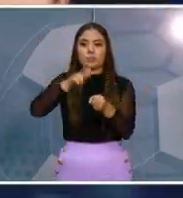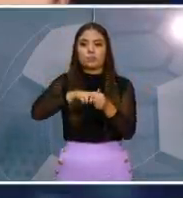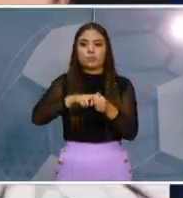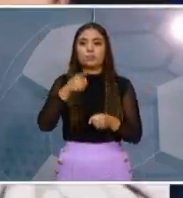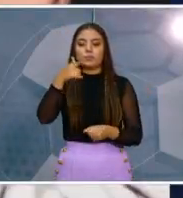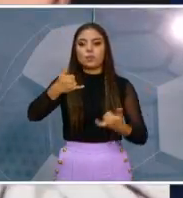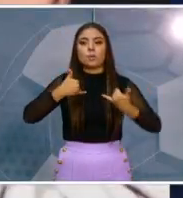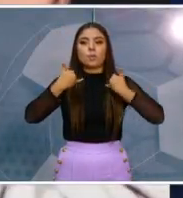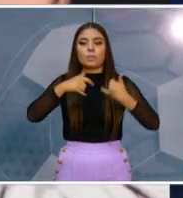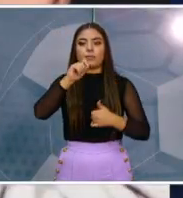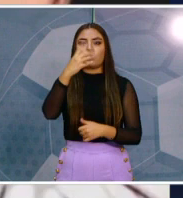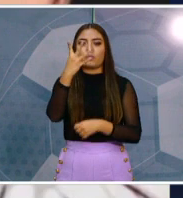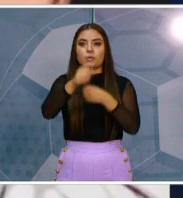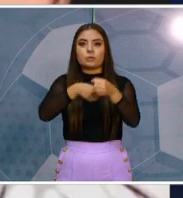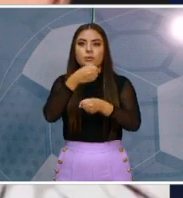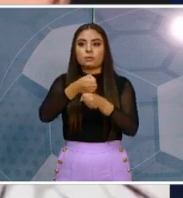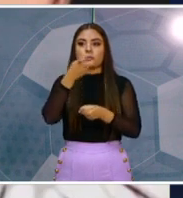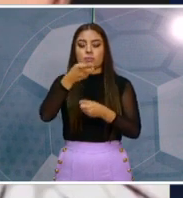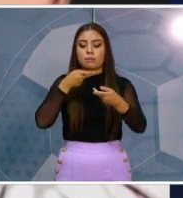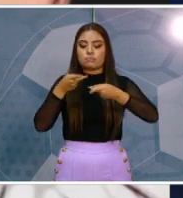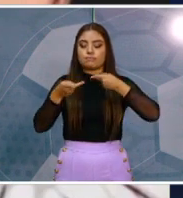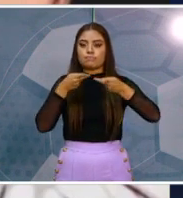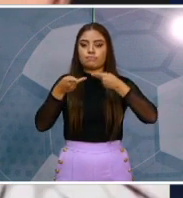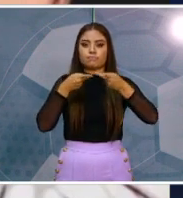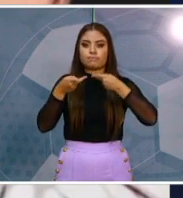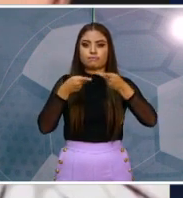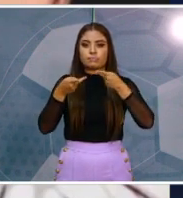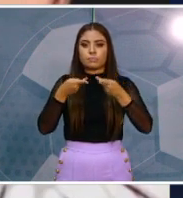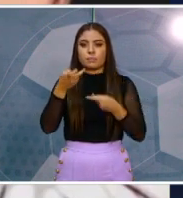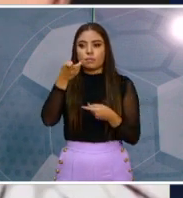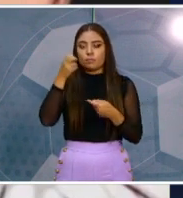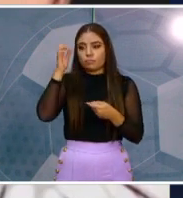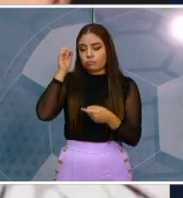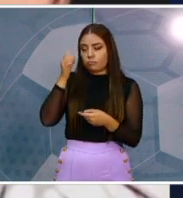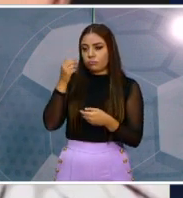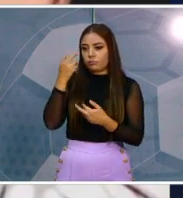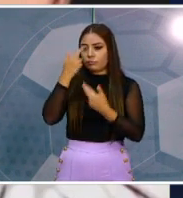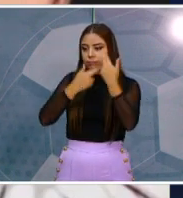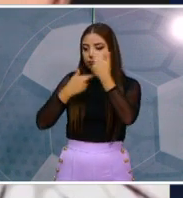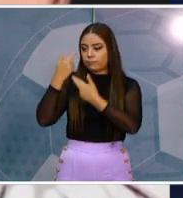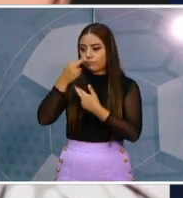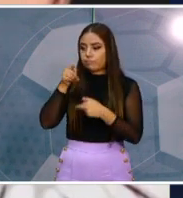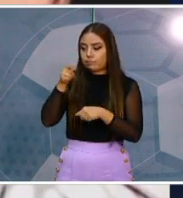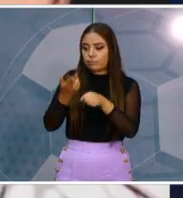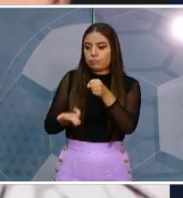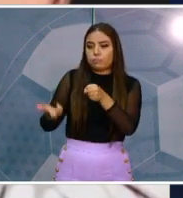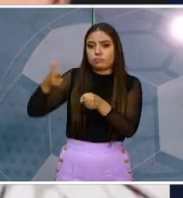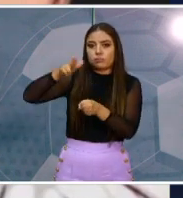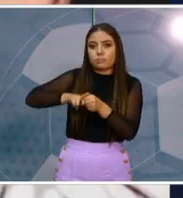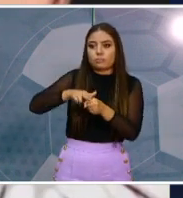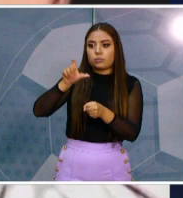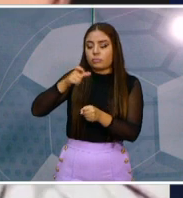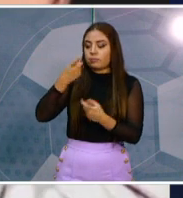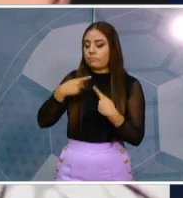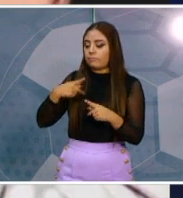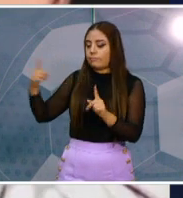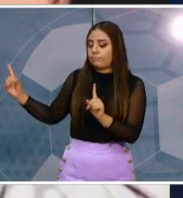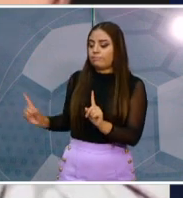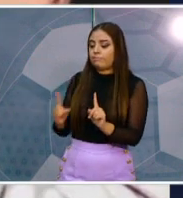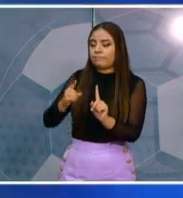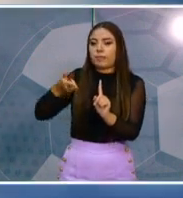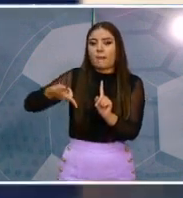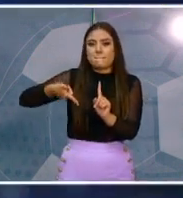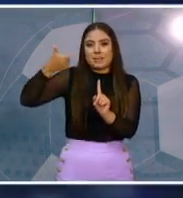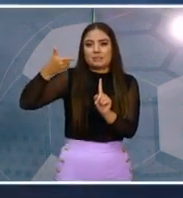quien realizaba su servicio social, estaba atendiendo a un paciente dentro de la clínica cuando una persona sacó un arma y le disparó en varias